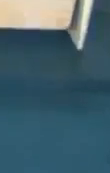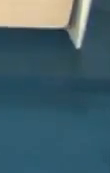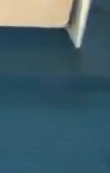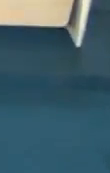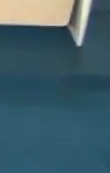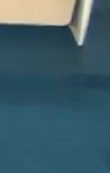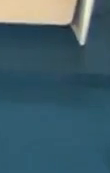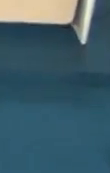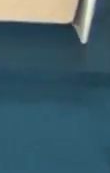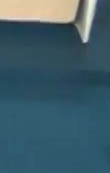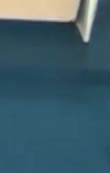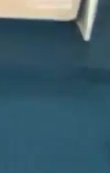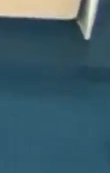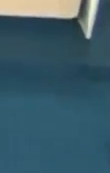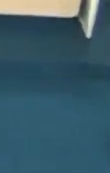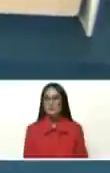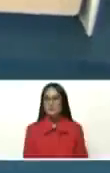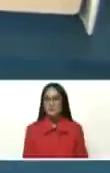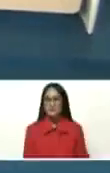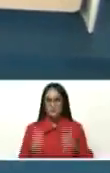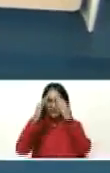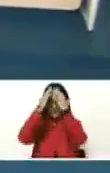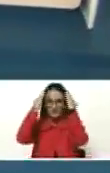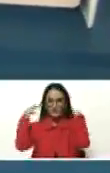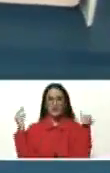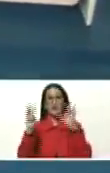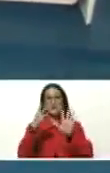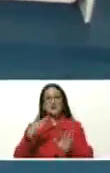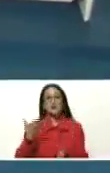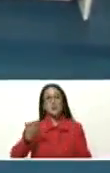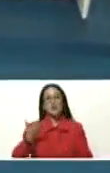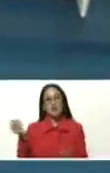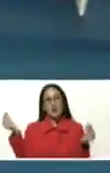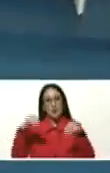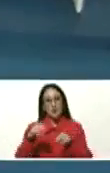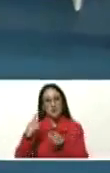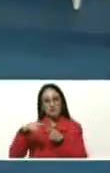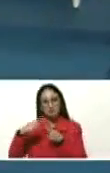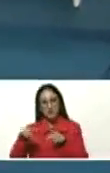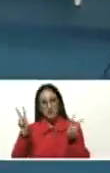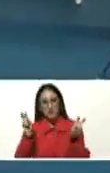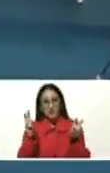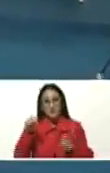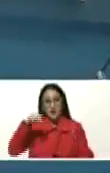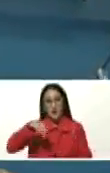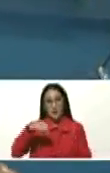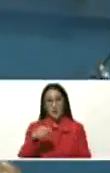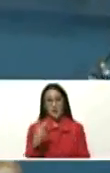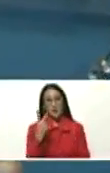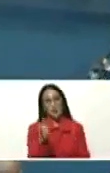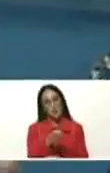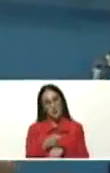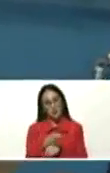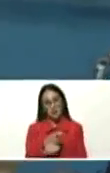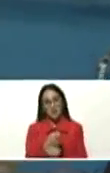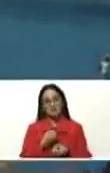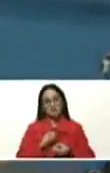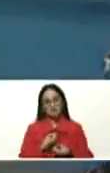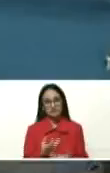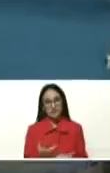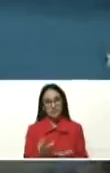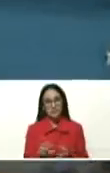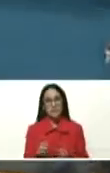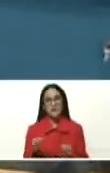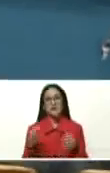suscritos 18 importantes acuerdos en diversas áreas y en esta oportunidad ambos gobiernos se han planteado